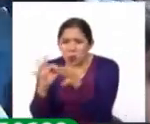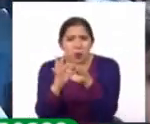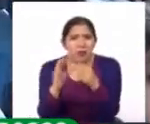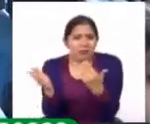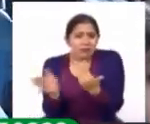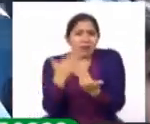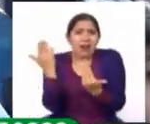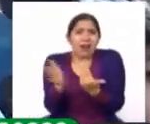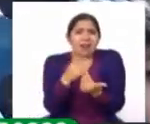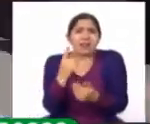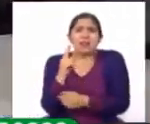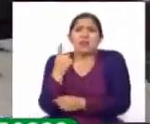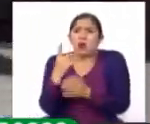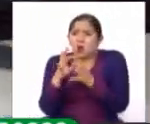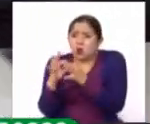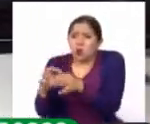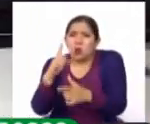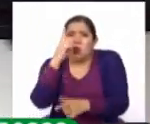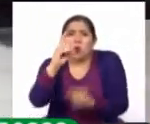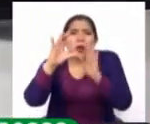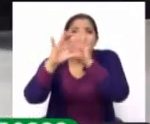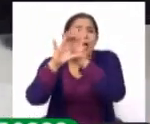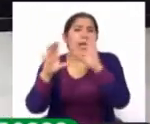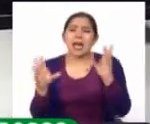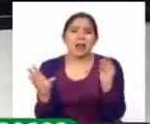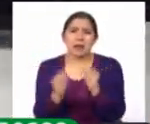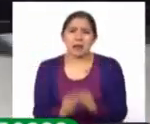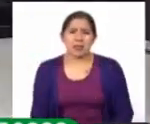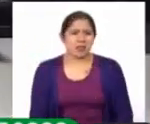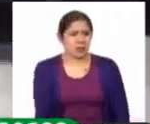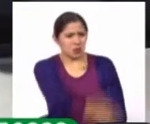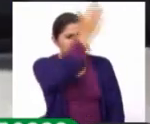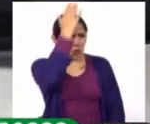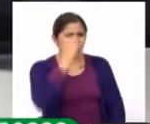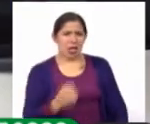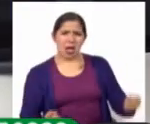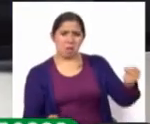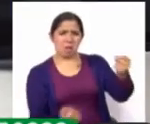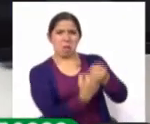en una sola candidatura. Él es un cómplice. ¿No quiere unidad?